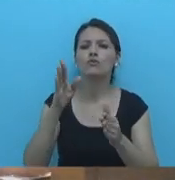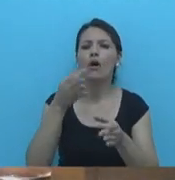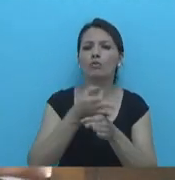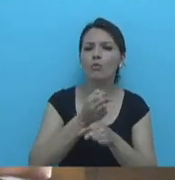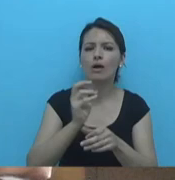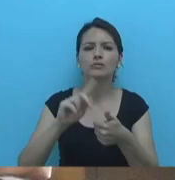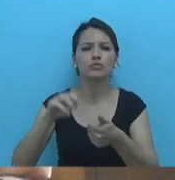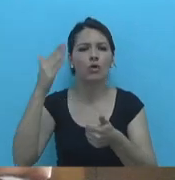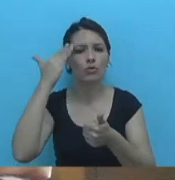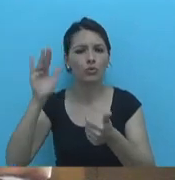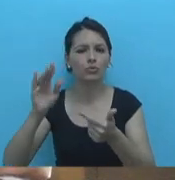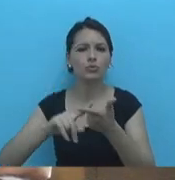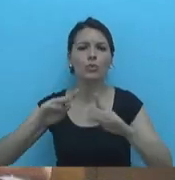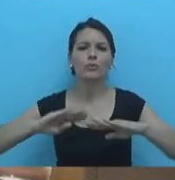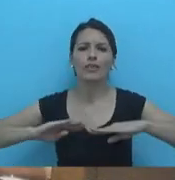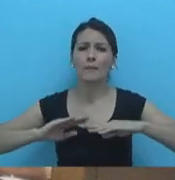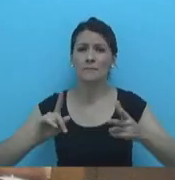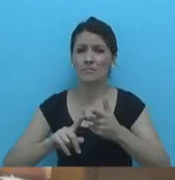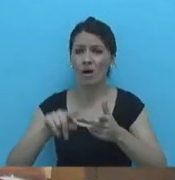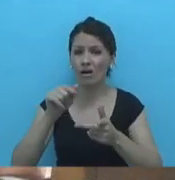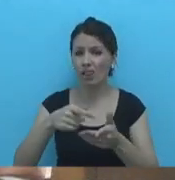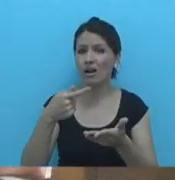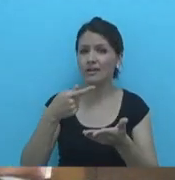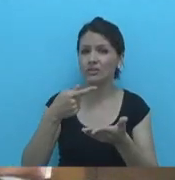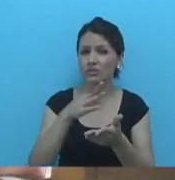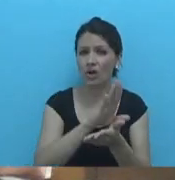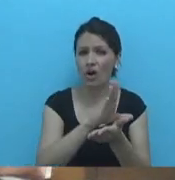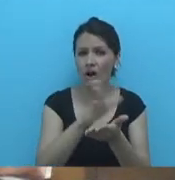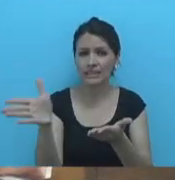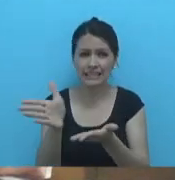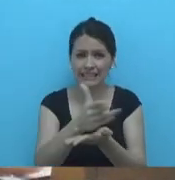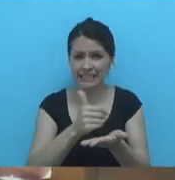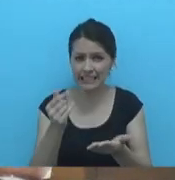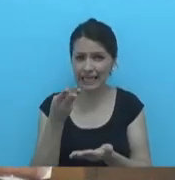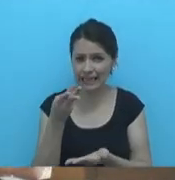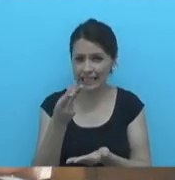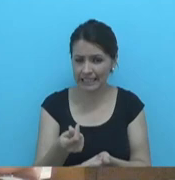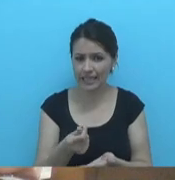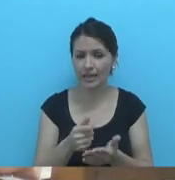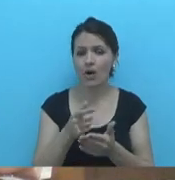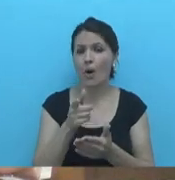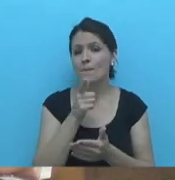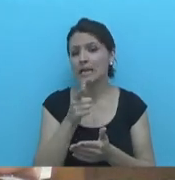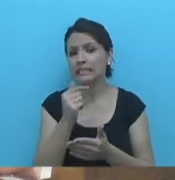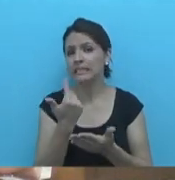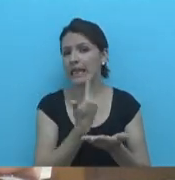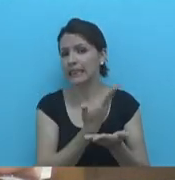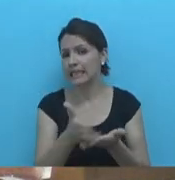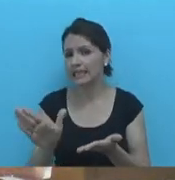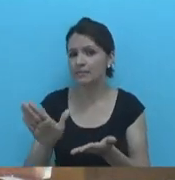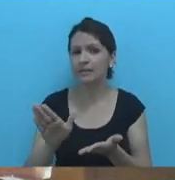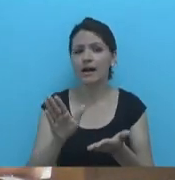deportes u otros rubros, perjudicarían notablemente y discriminaría a estas